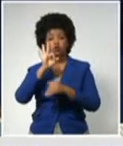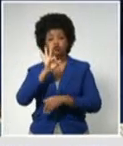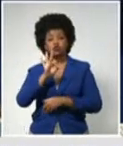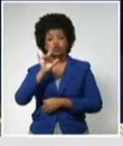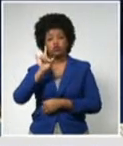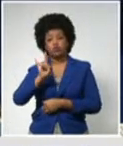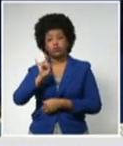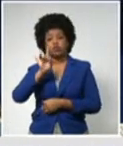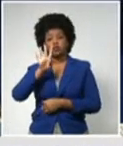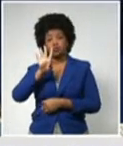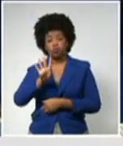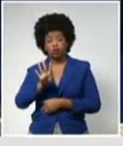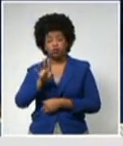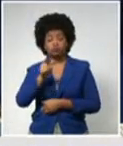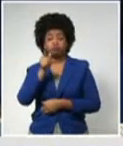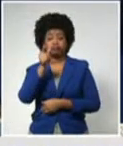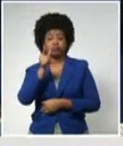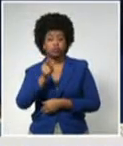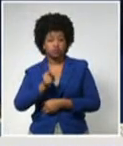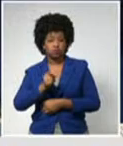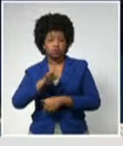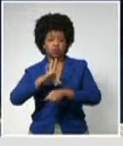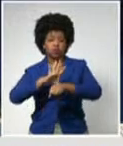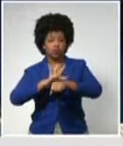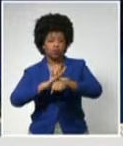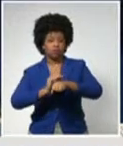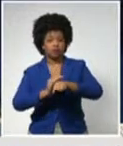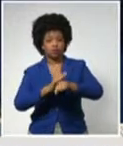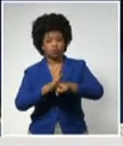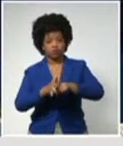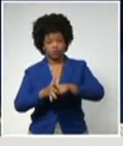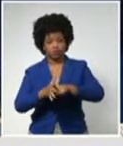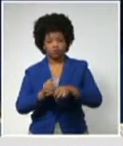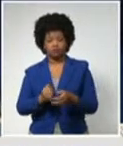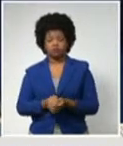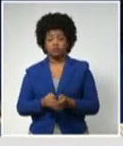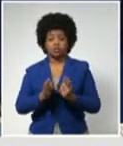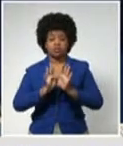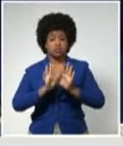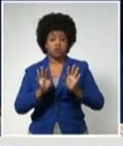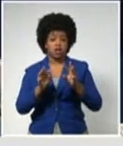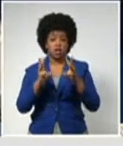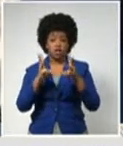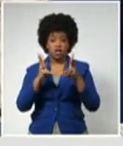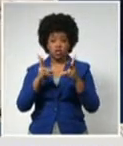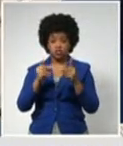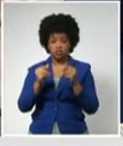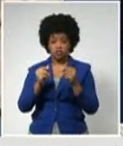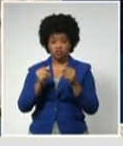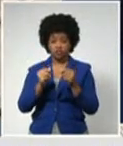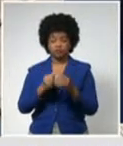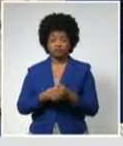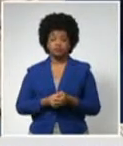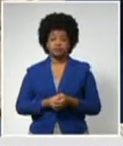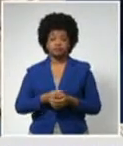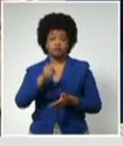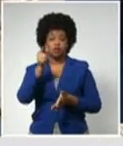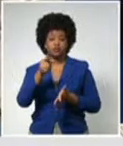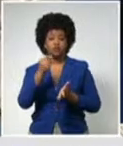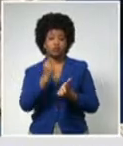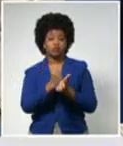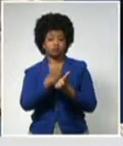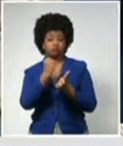161.894 casos de COVID-19. Y ya la cifra de casos confirmados,